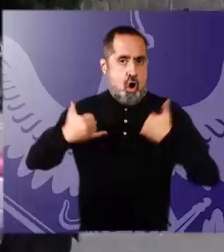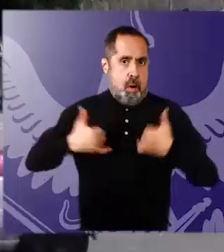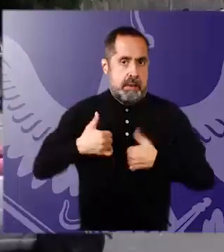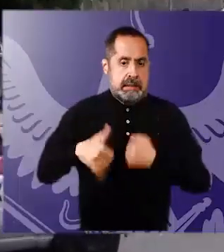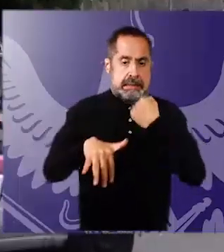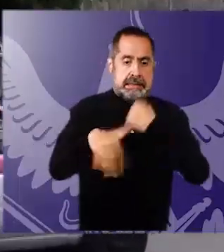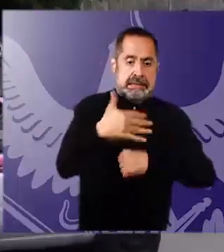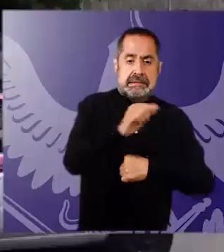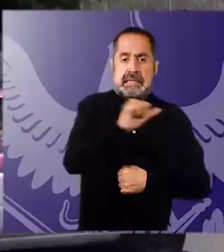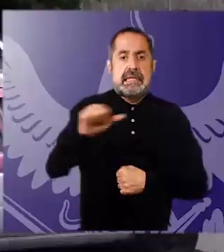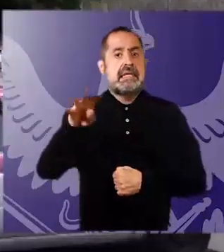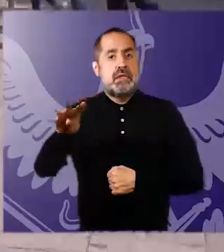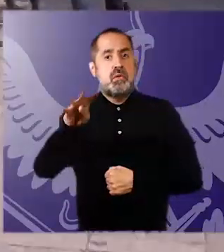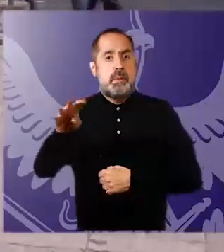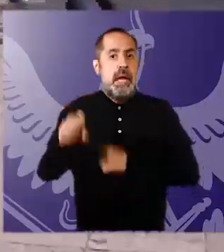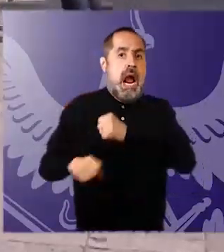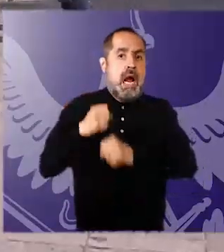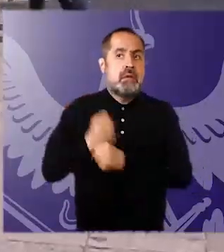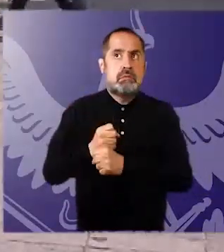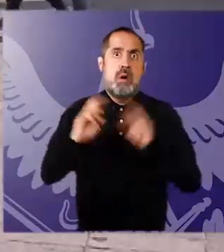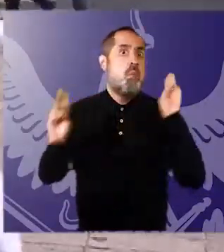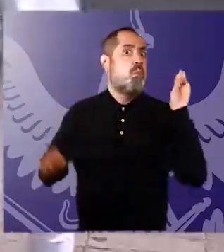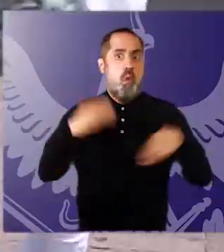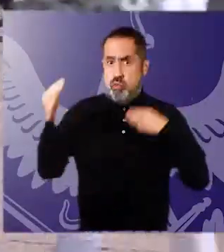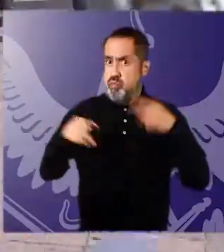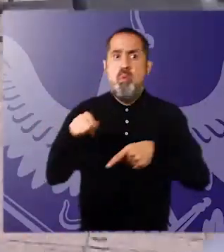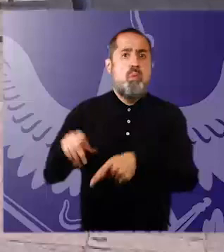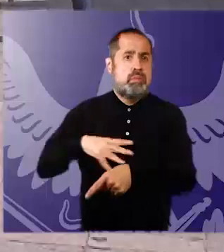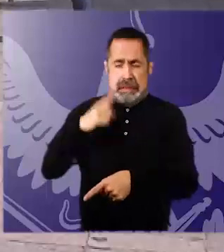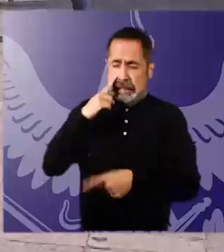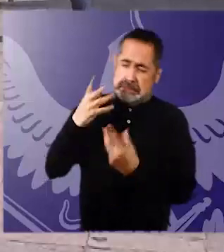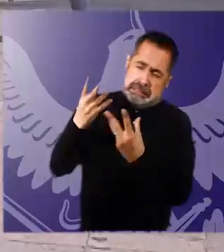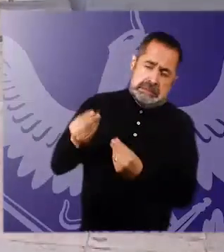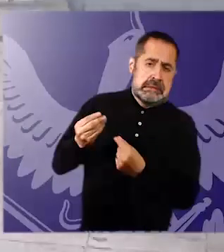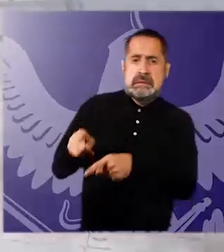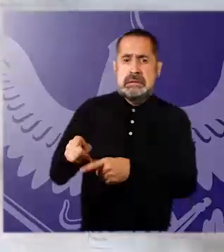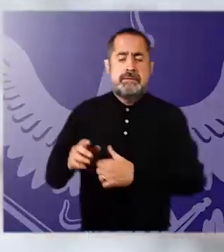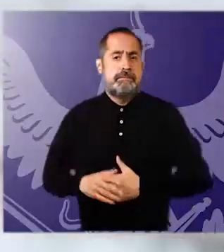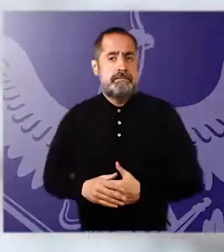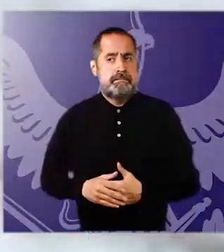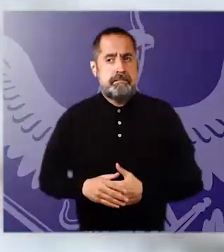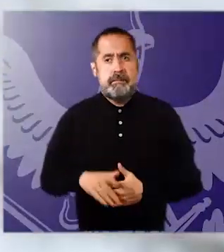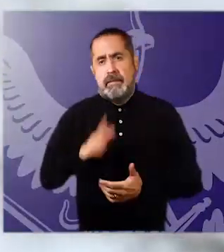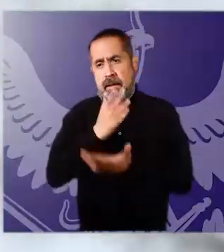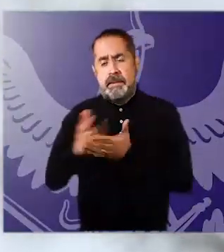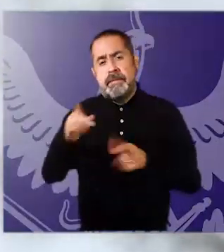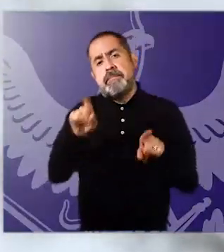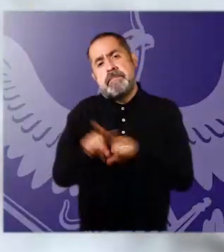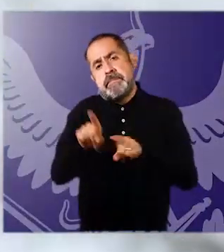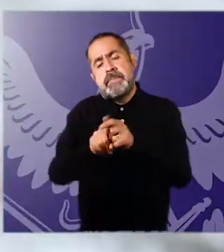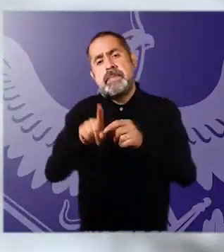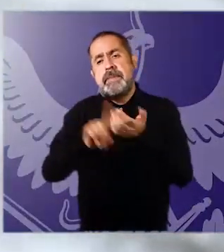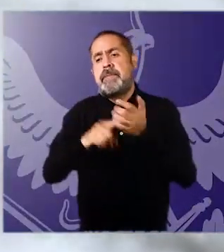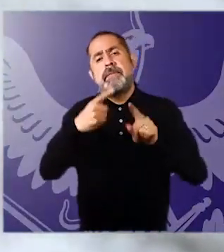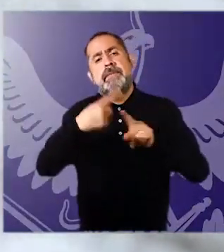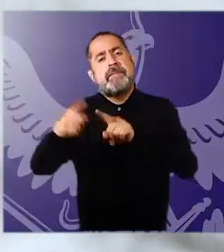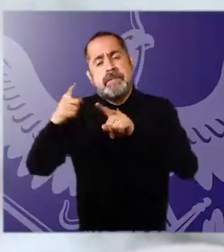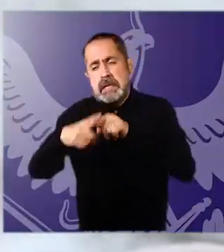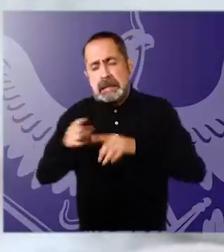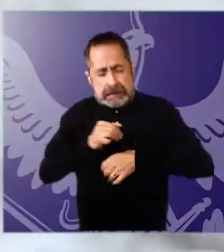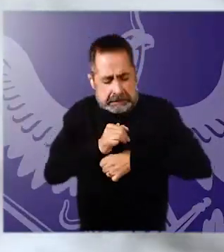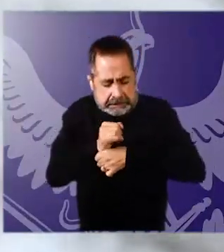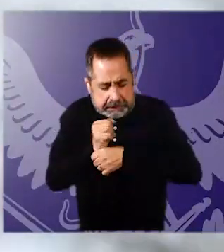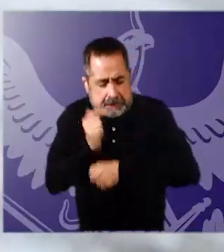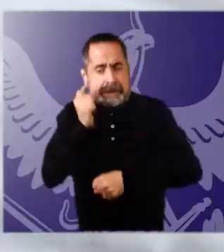adolescentes de 15 a 19 años en todo el mundo. Por otra parte,